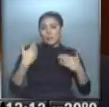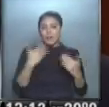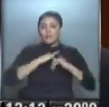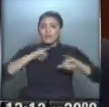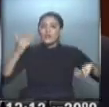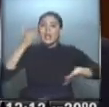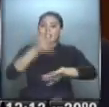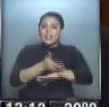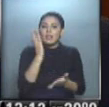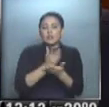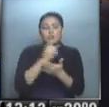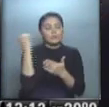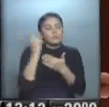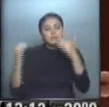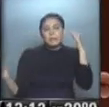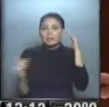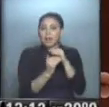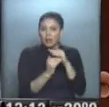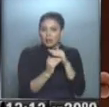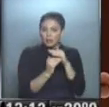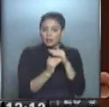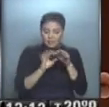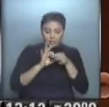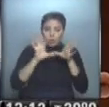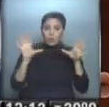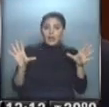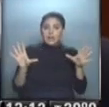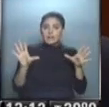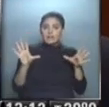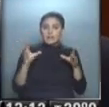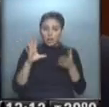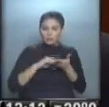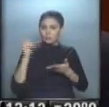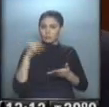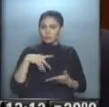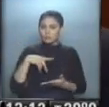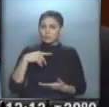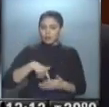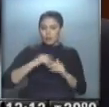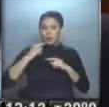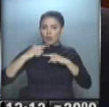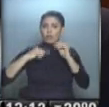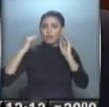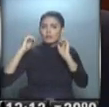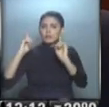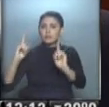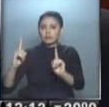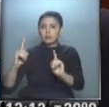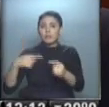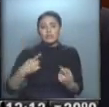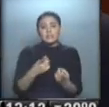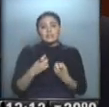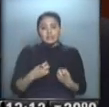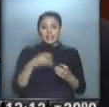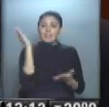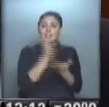información, es un derecho fundamental. La democracia, la soberanía popular, se sostuvo, exigen ponderar